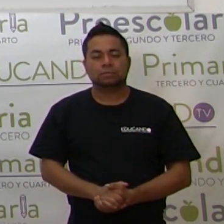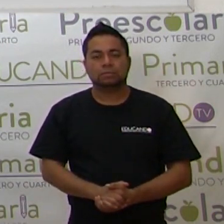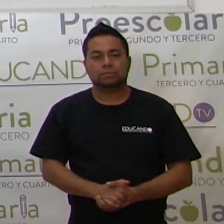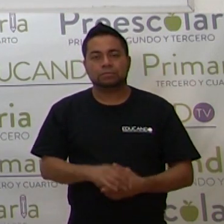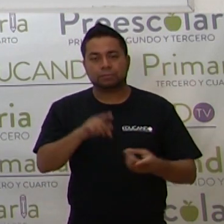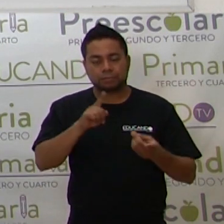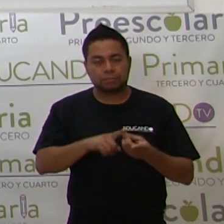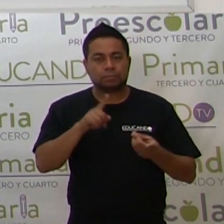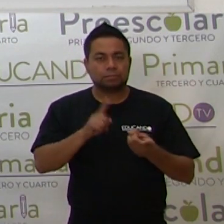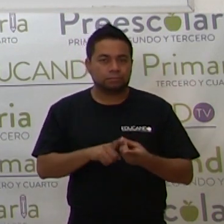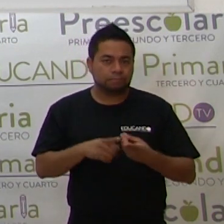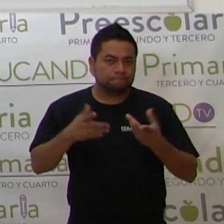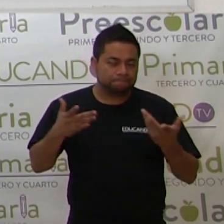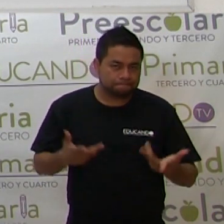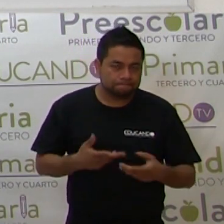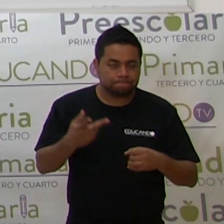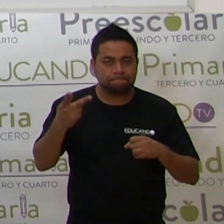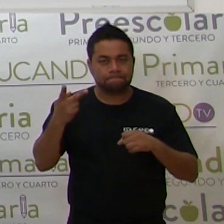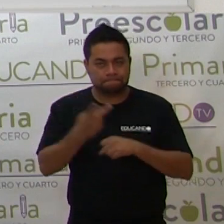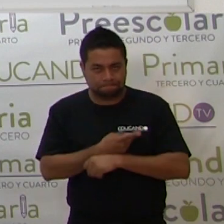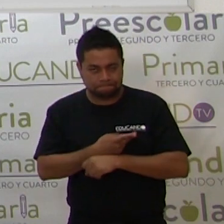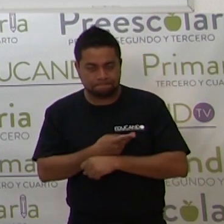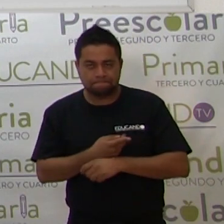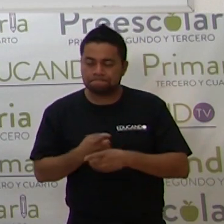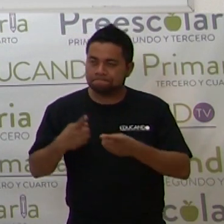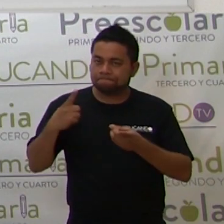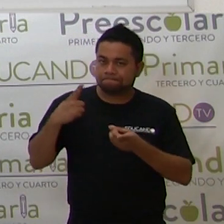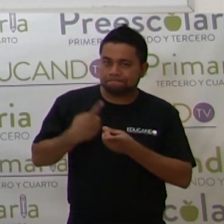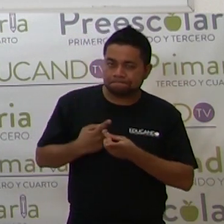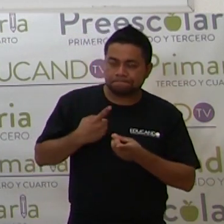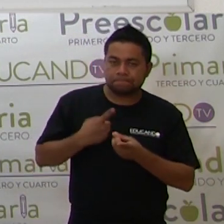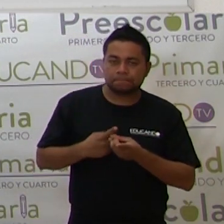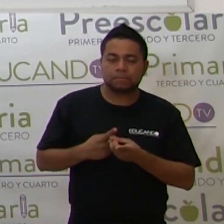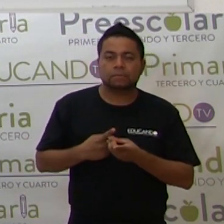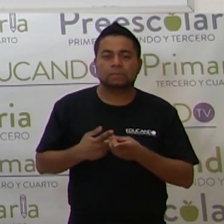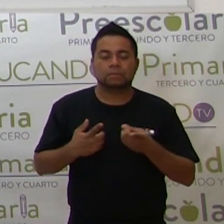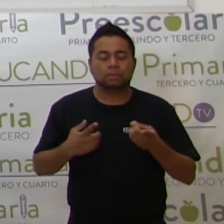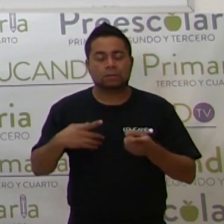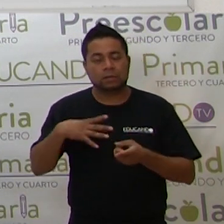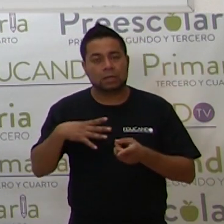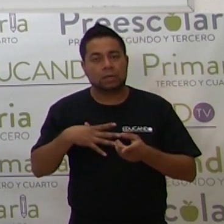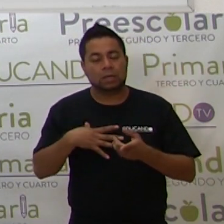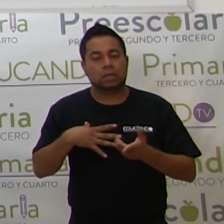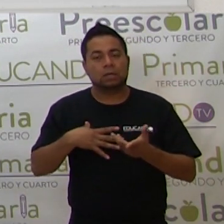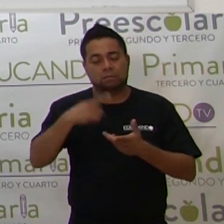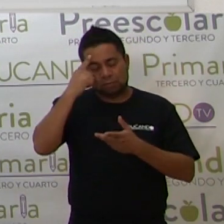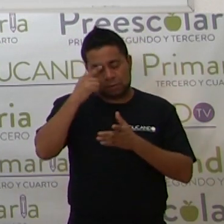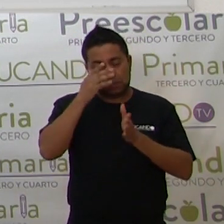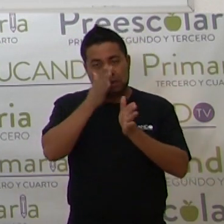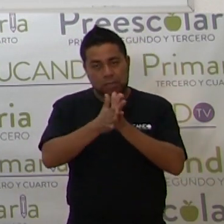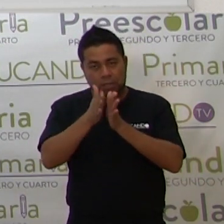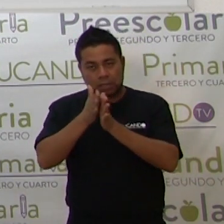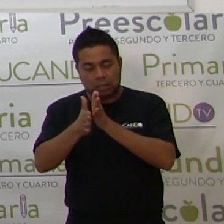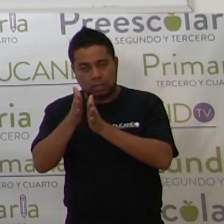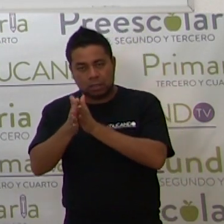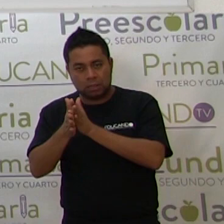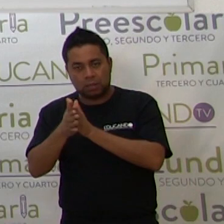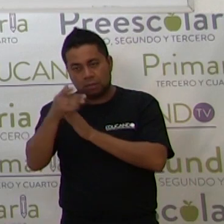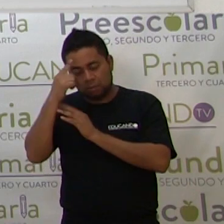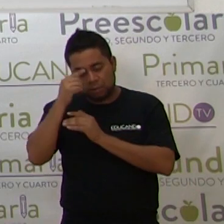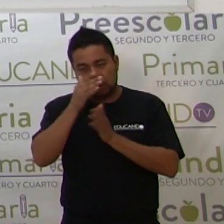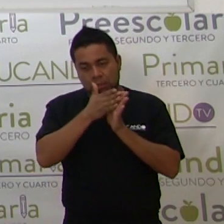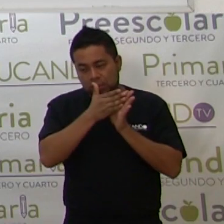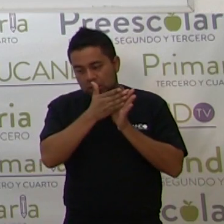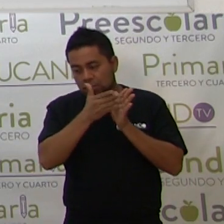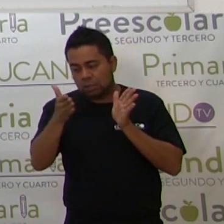está desarrollando la acción? ¿Dónde se está desarrollando la clasificación temporal de hechos? Eso